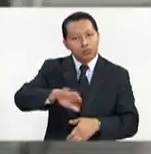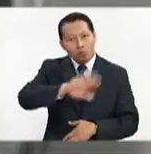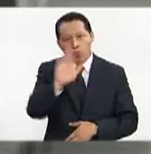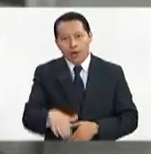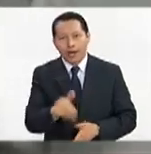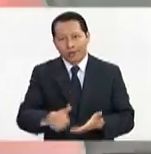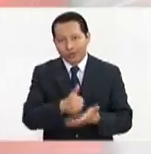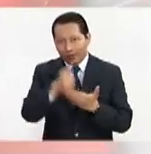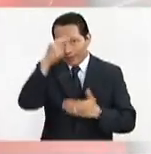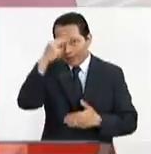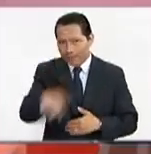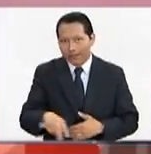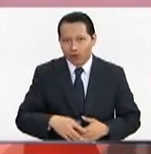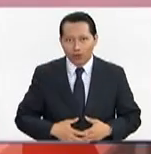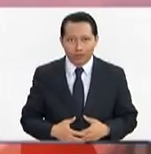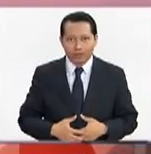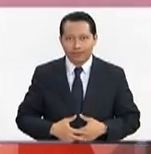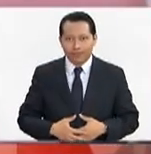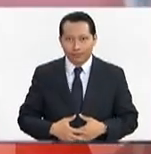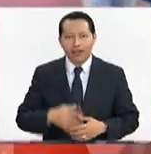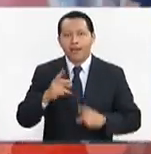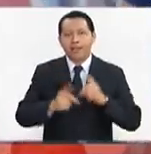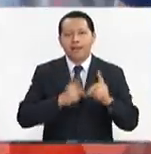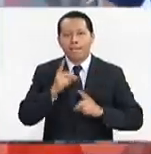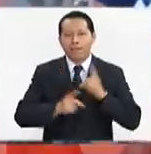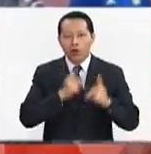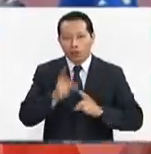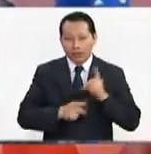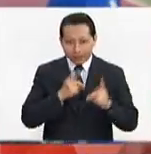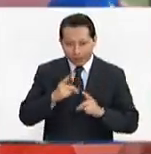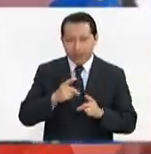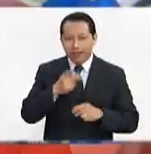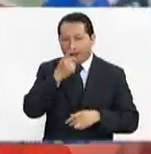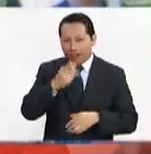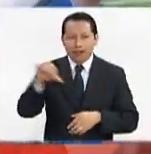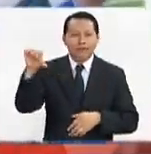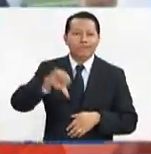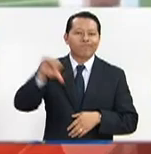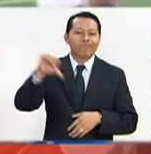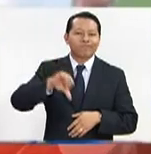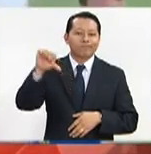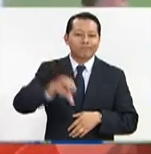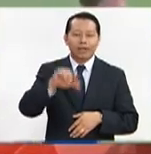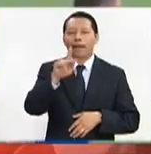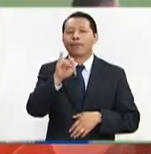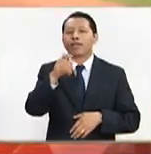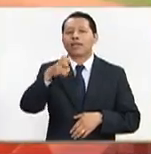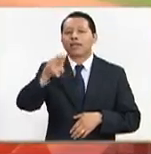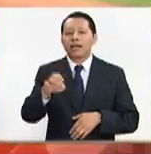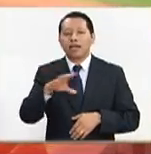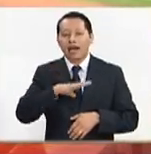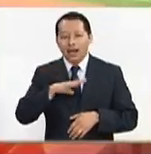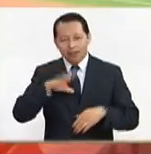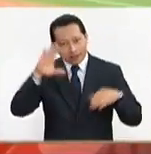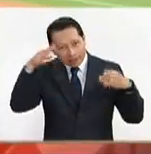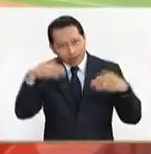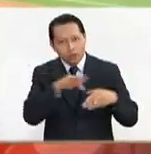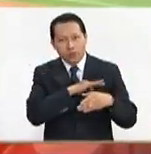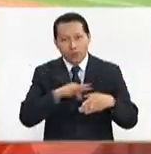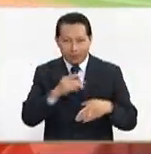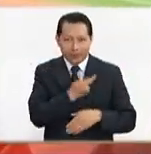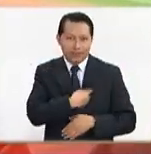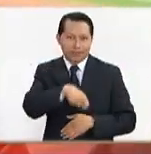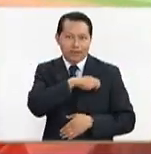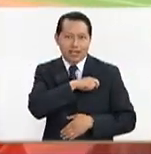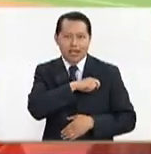México. Y en los deportes, abuchean al jugador del Barcelona, Gerard Piqué, en la concentración de la selección